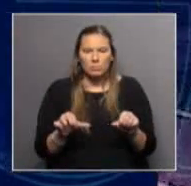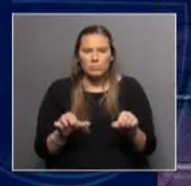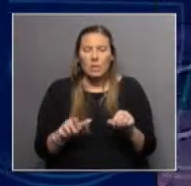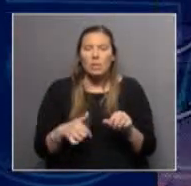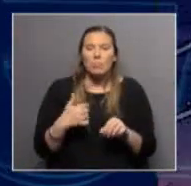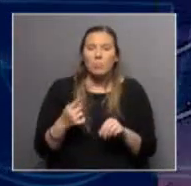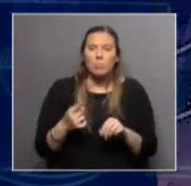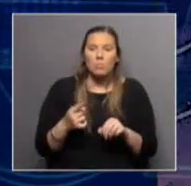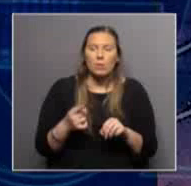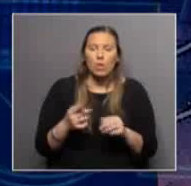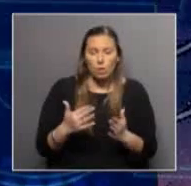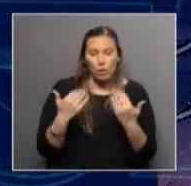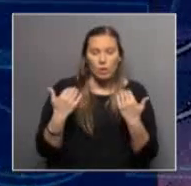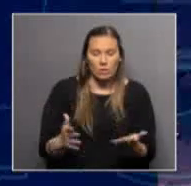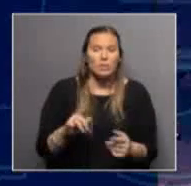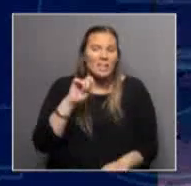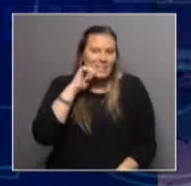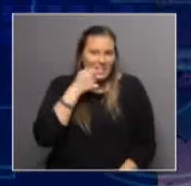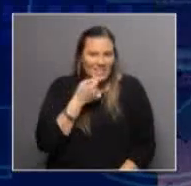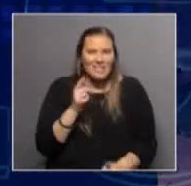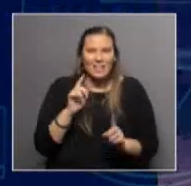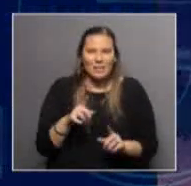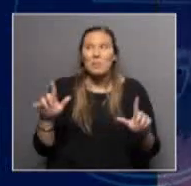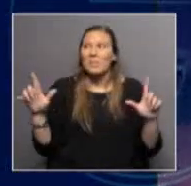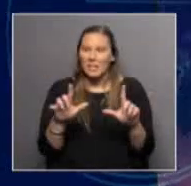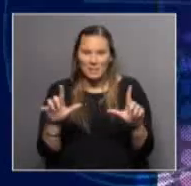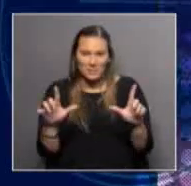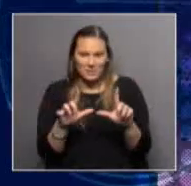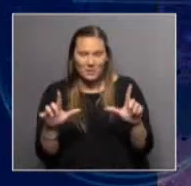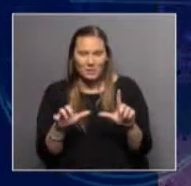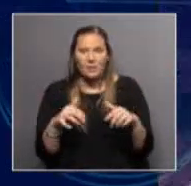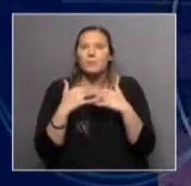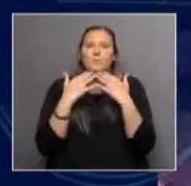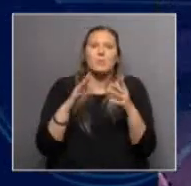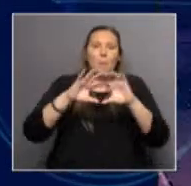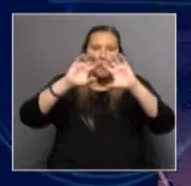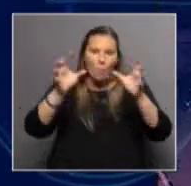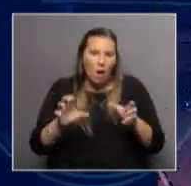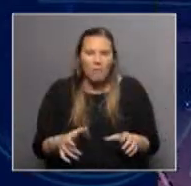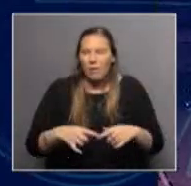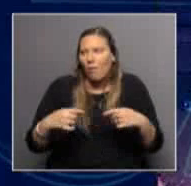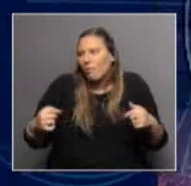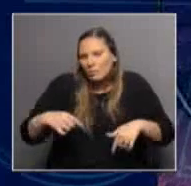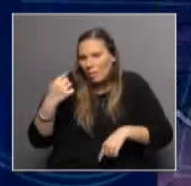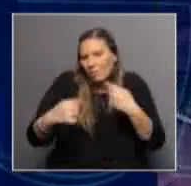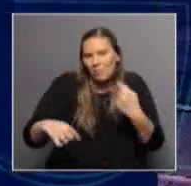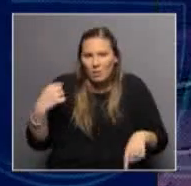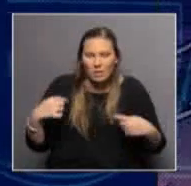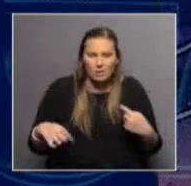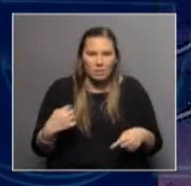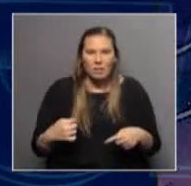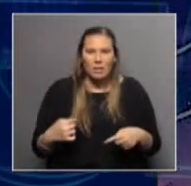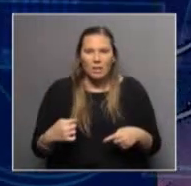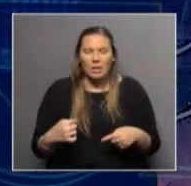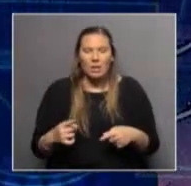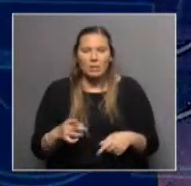Después nos han llegado donaciones también lindas de televisores, de muebles, de cosas así, que está